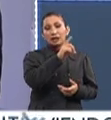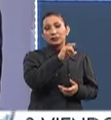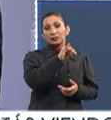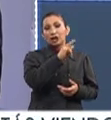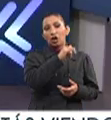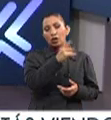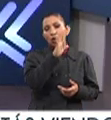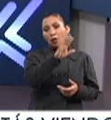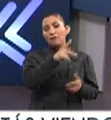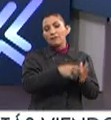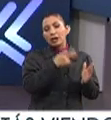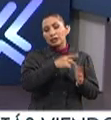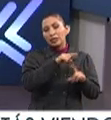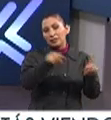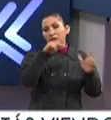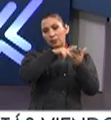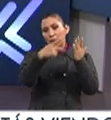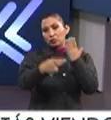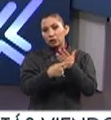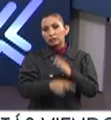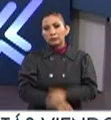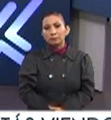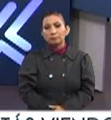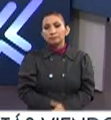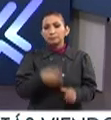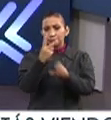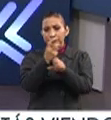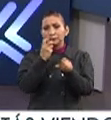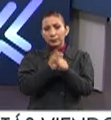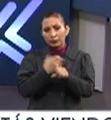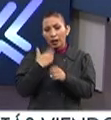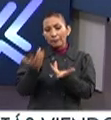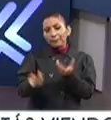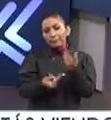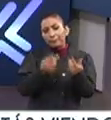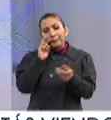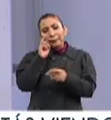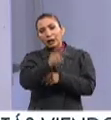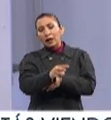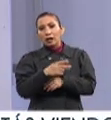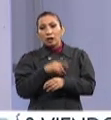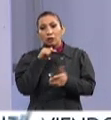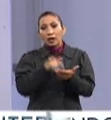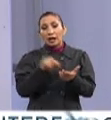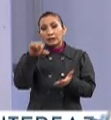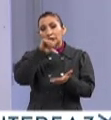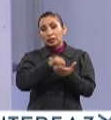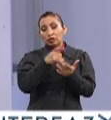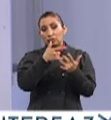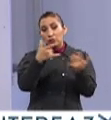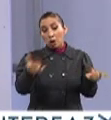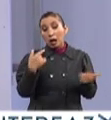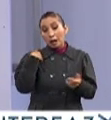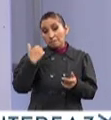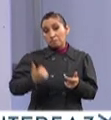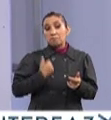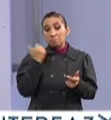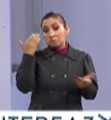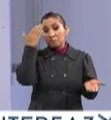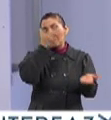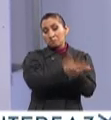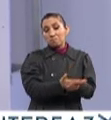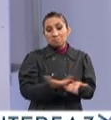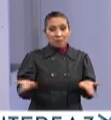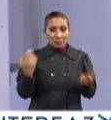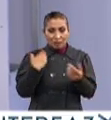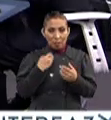a estar 5 veces con diferentes proyectos. Los invito a consultar la... Lugarzazo ahí en el Centro Histórico, así que, bueno, pues no